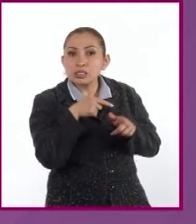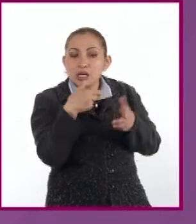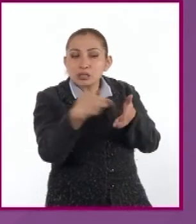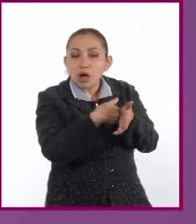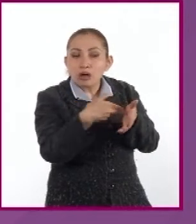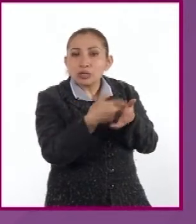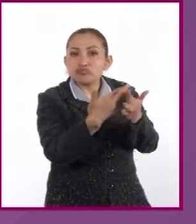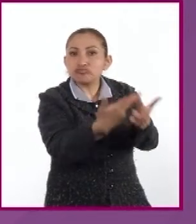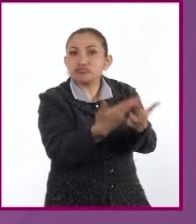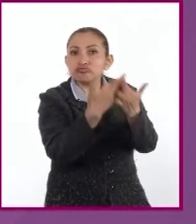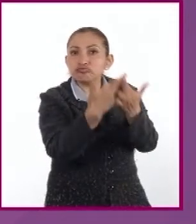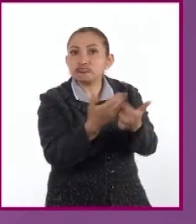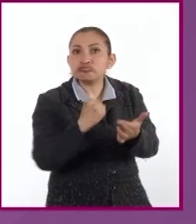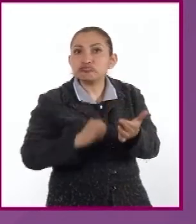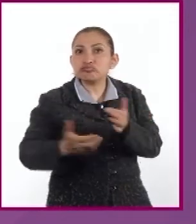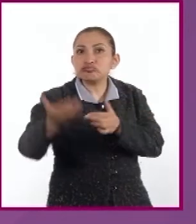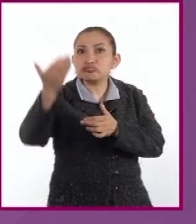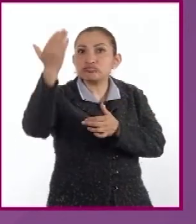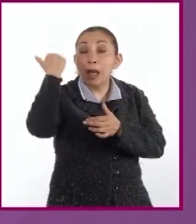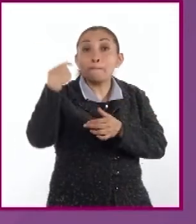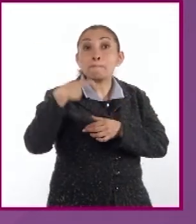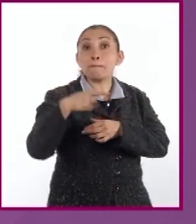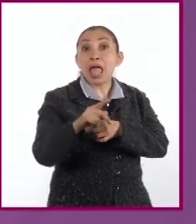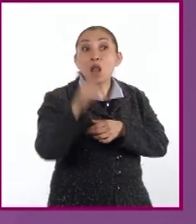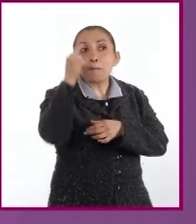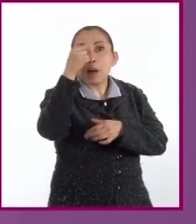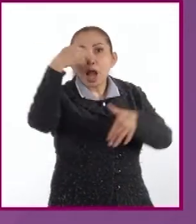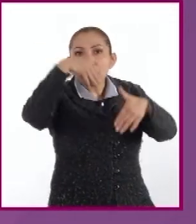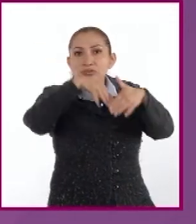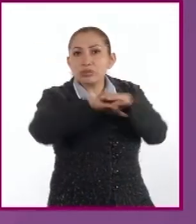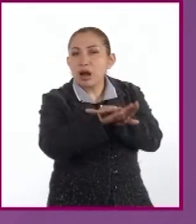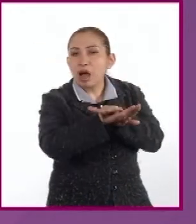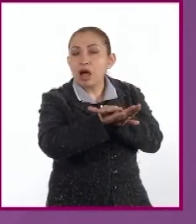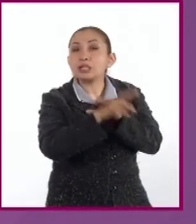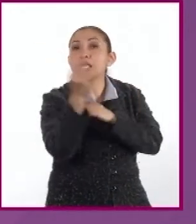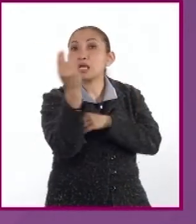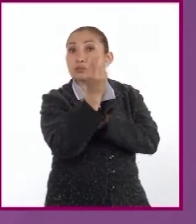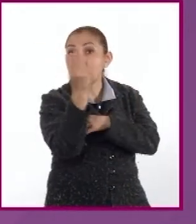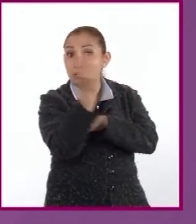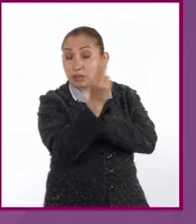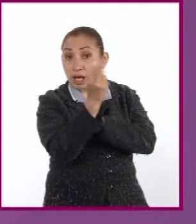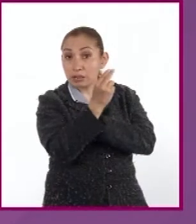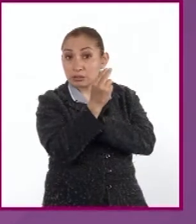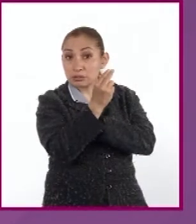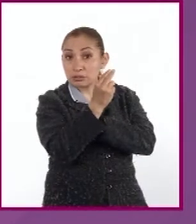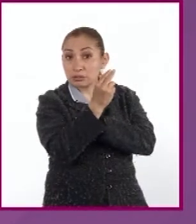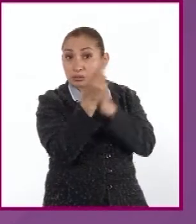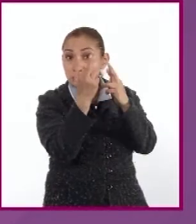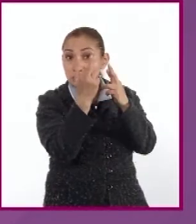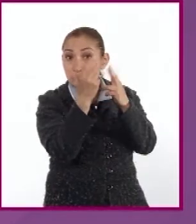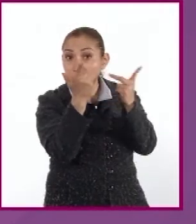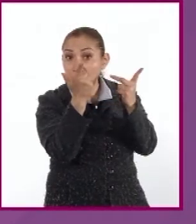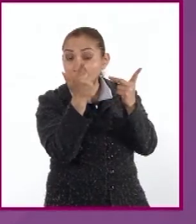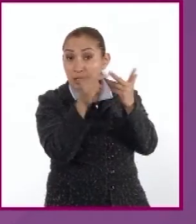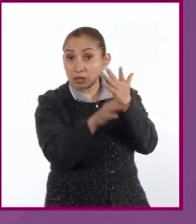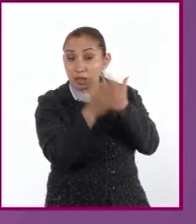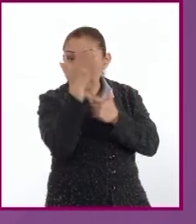ocultas las riquezas del pasado? Pero para acceder a ellas es necesario romper algún tipo de